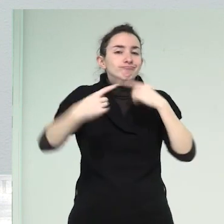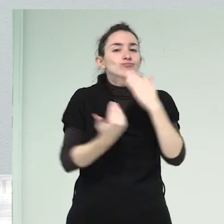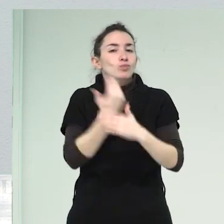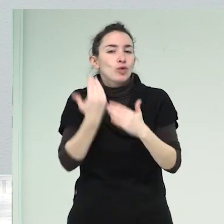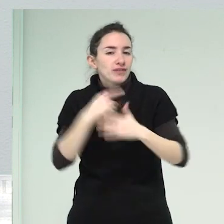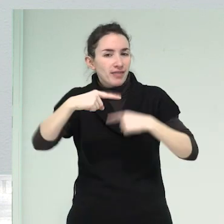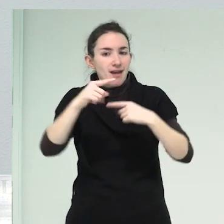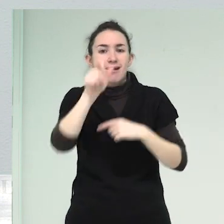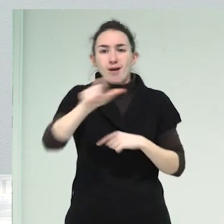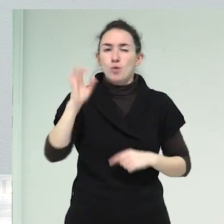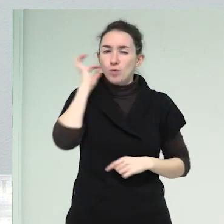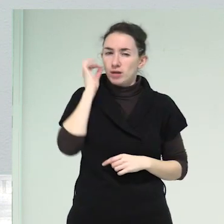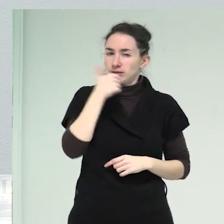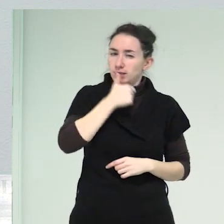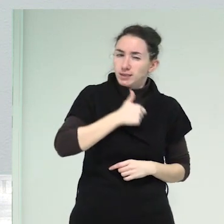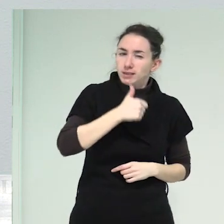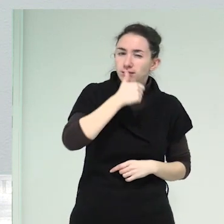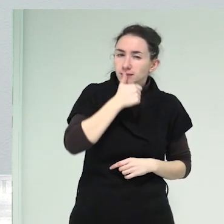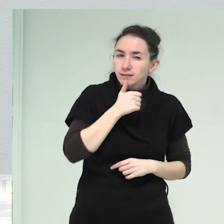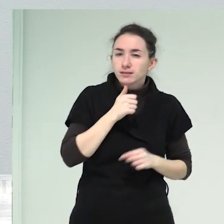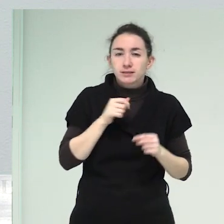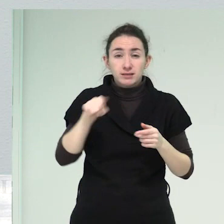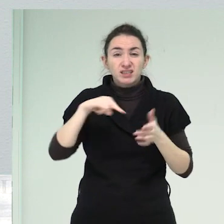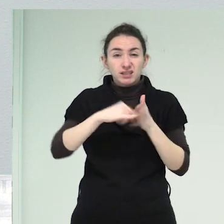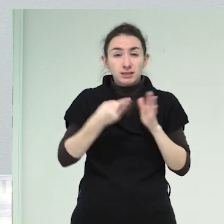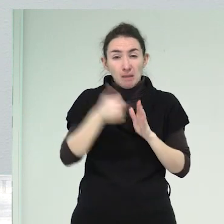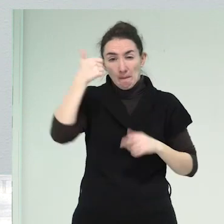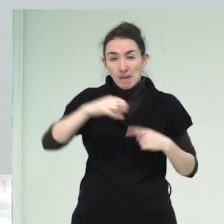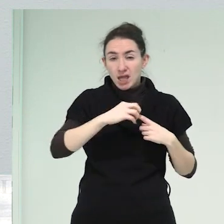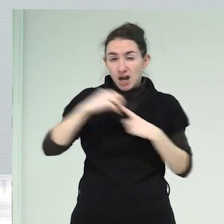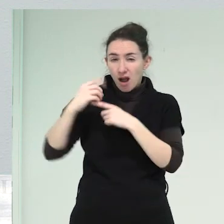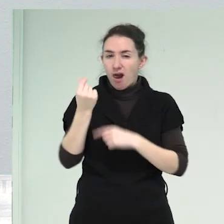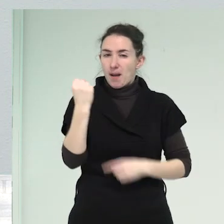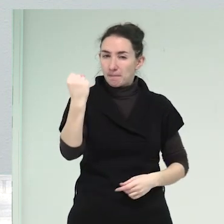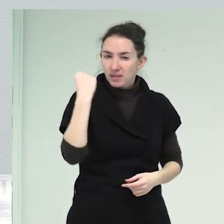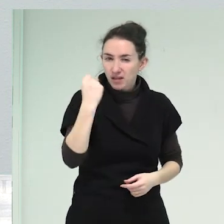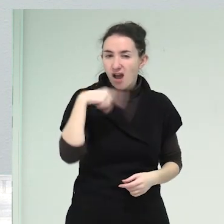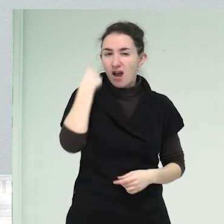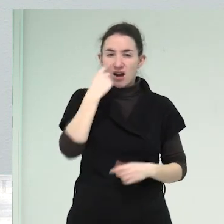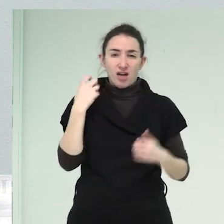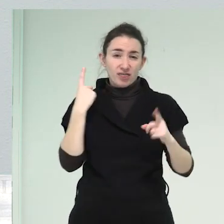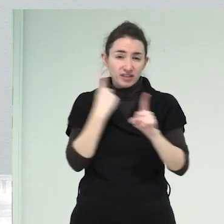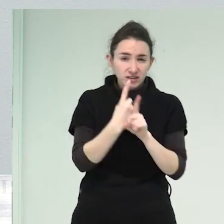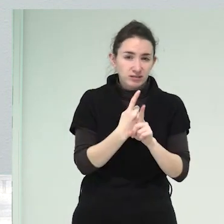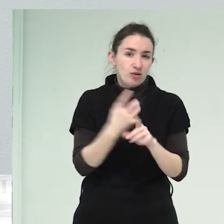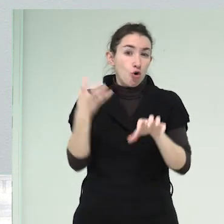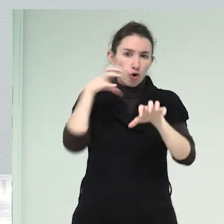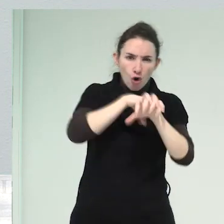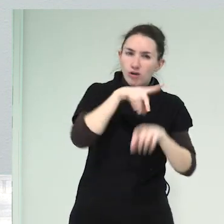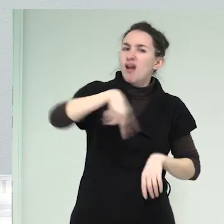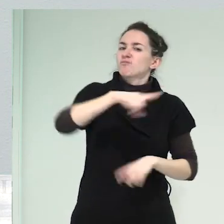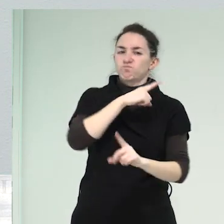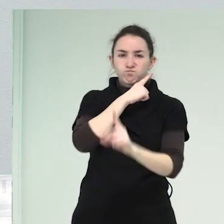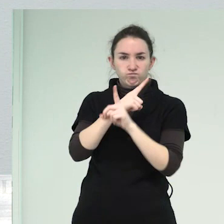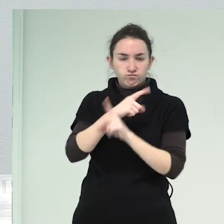que resisten y se enfrentan a este sistema patriarcal, capitalista, racista y colonial. La